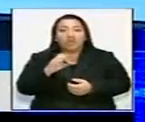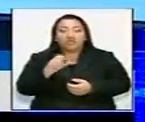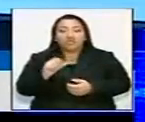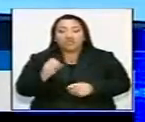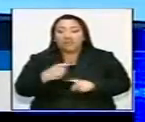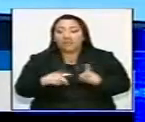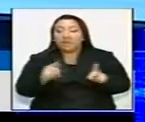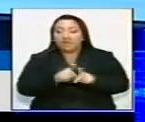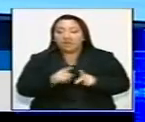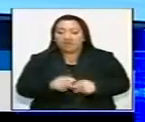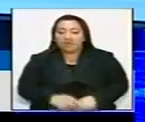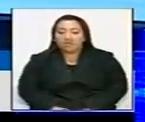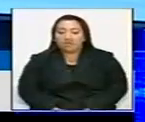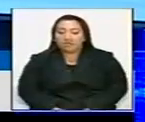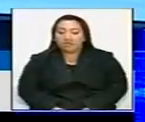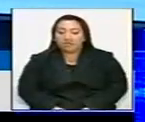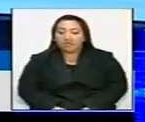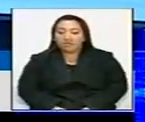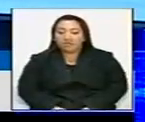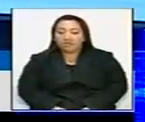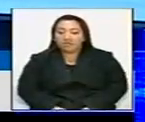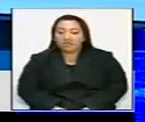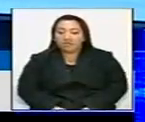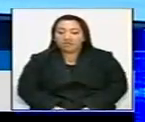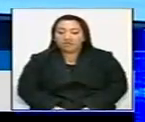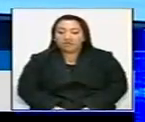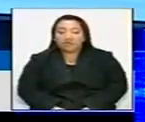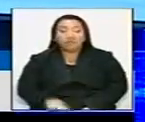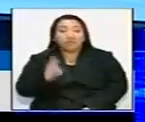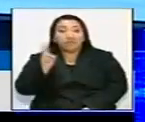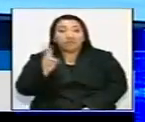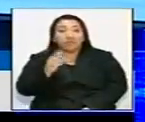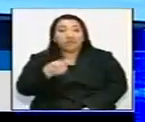pero también del destacado profesor Gary Van.